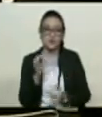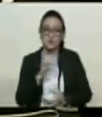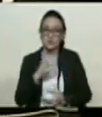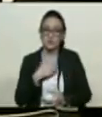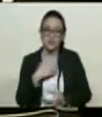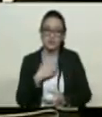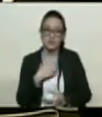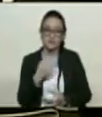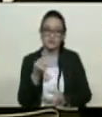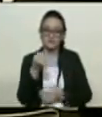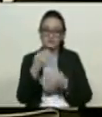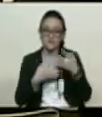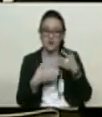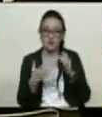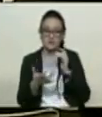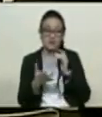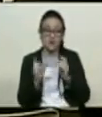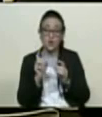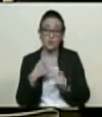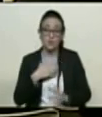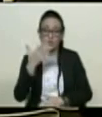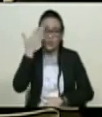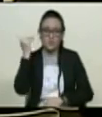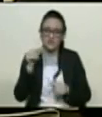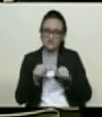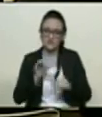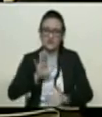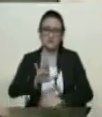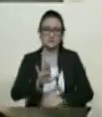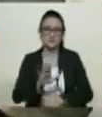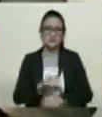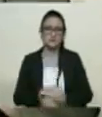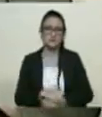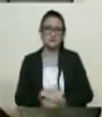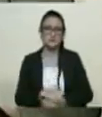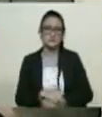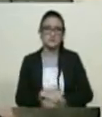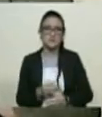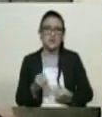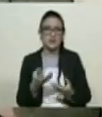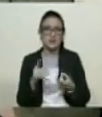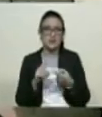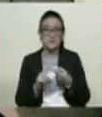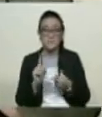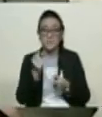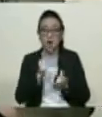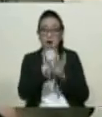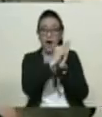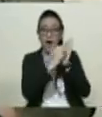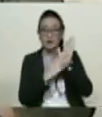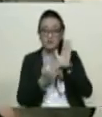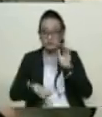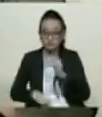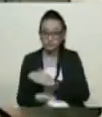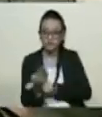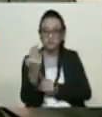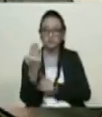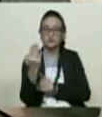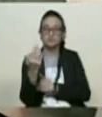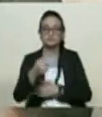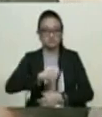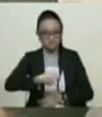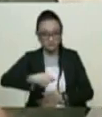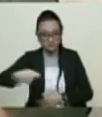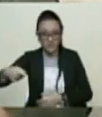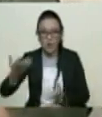garantía que no podemos olvidar y está hoy día allí para garantizar. Primero se imprime el acta, se entrega a las organizaciones